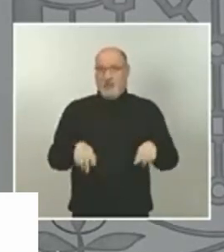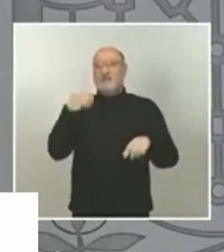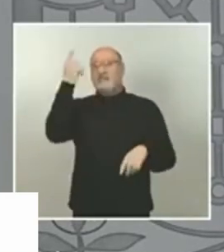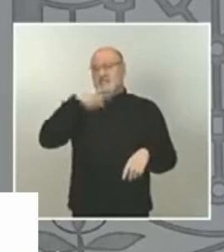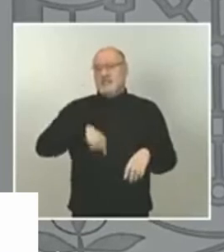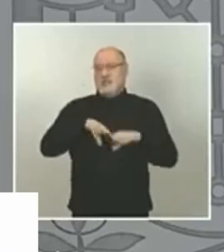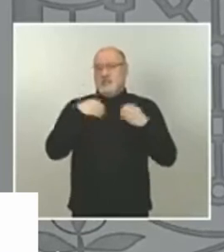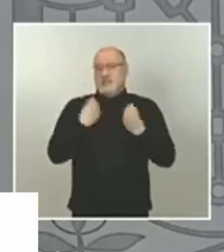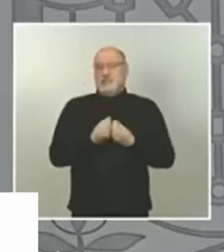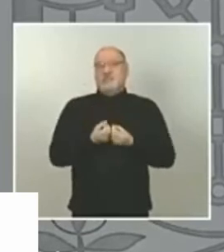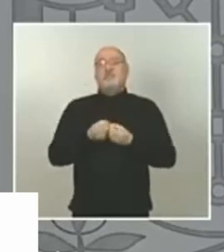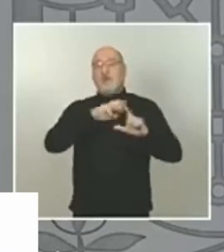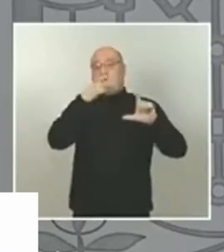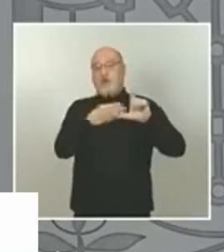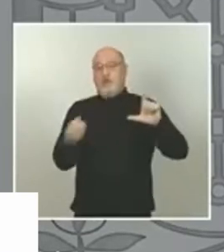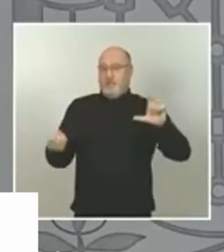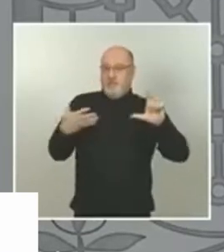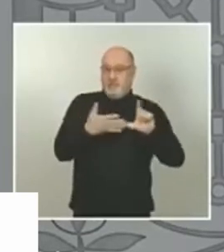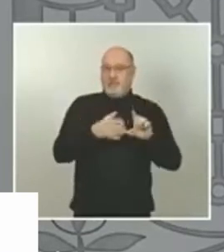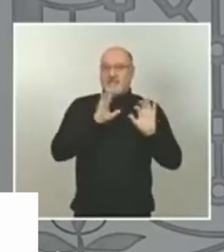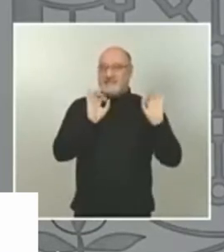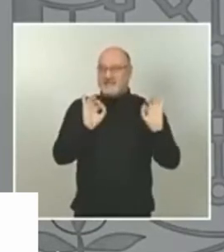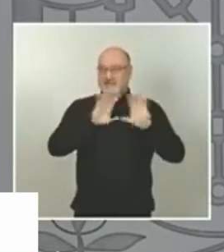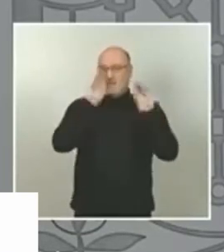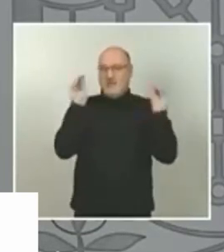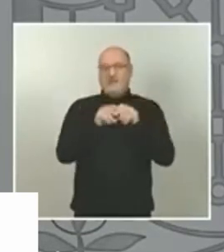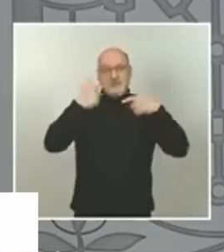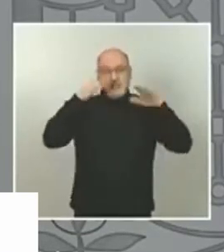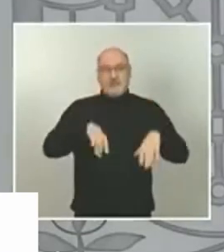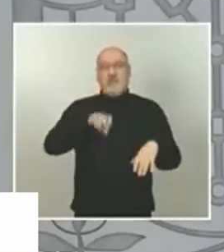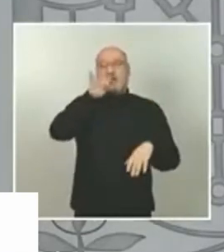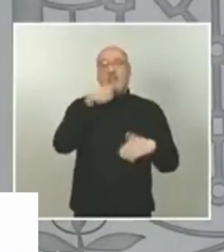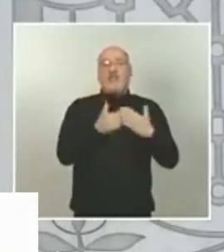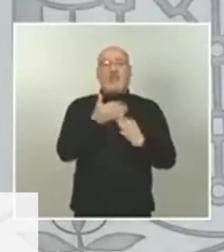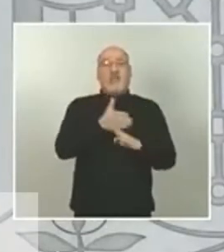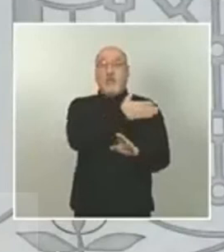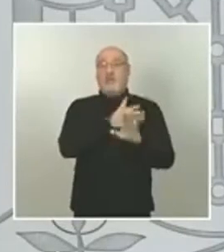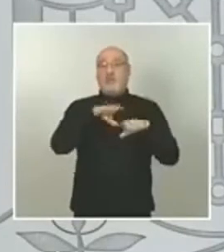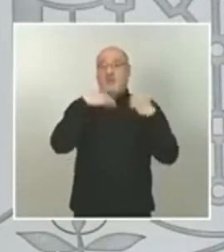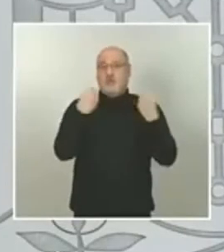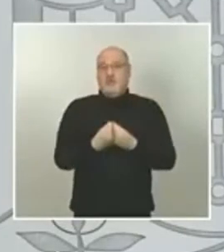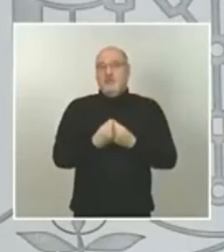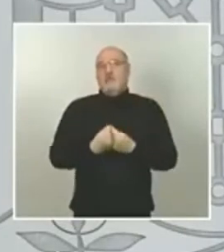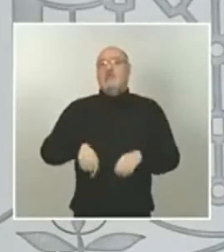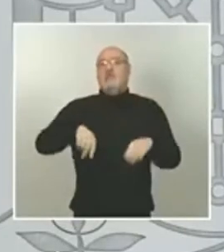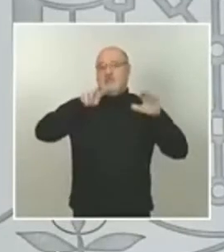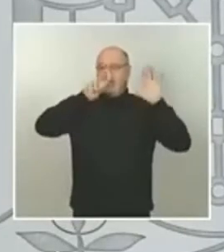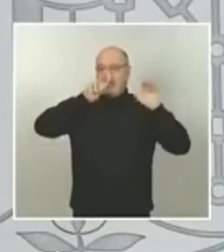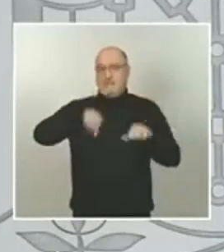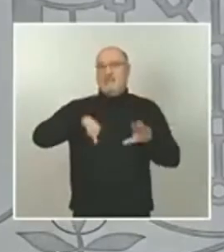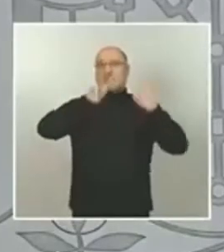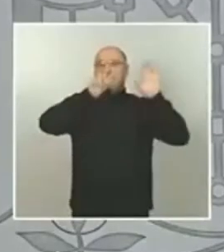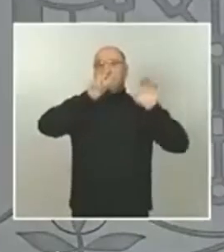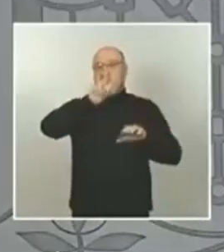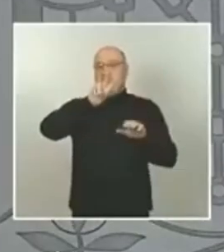la información a la web. Casos con fecha de diagnóstico en los 14 últimos días, asciende 75.042.